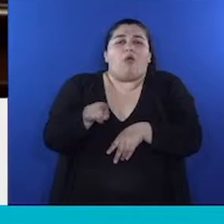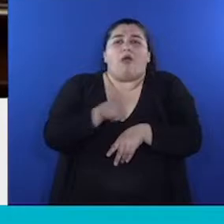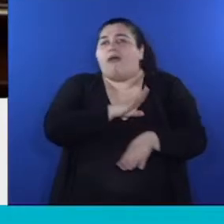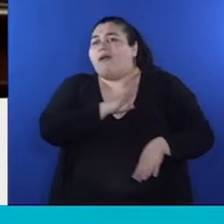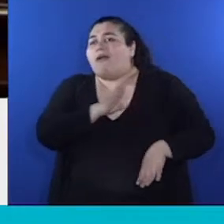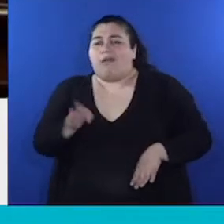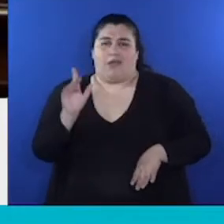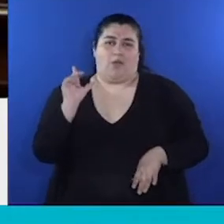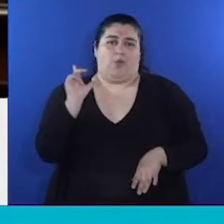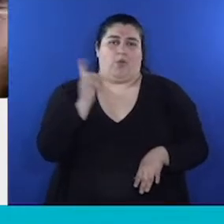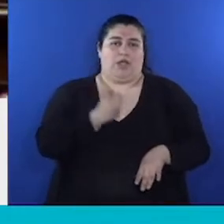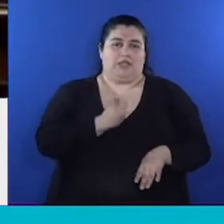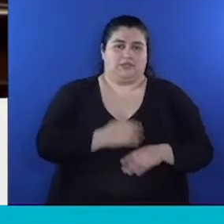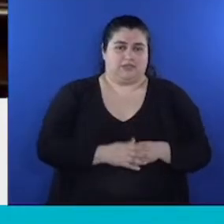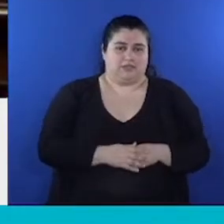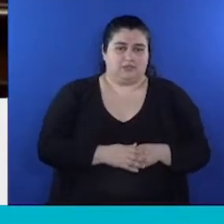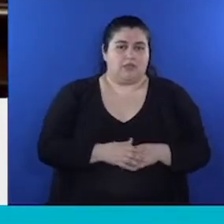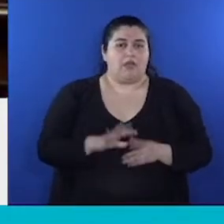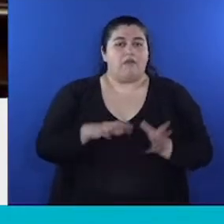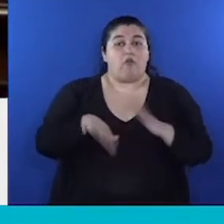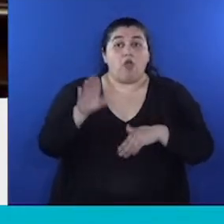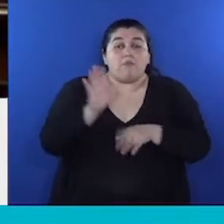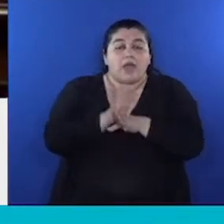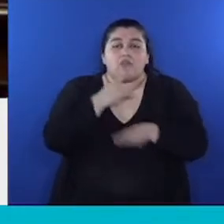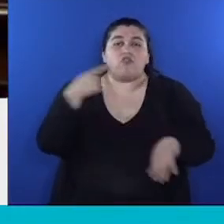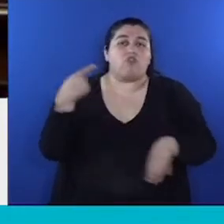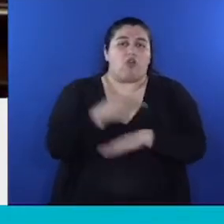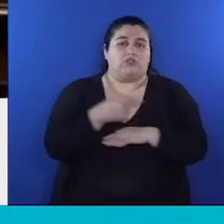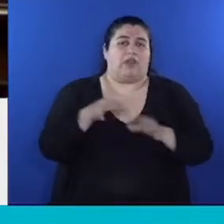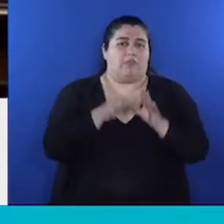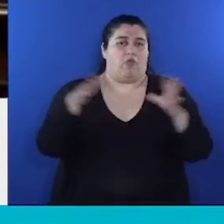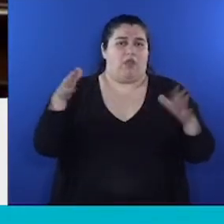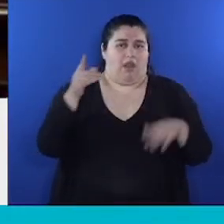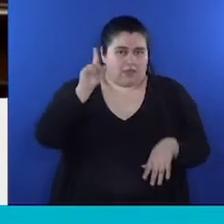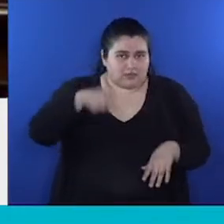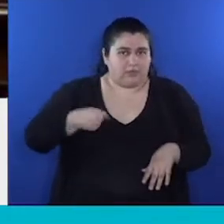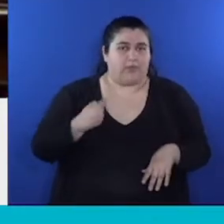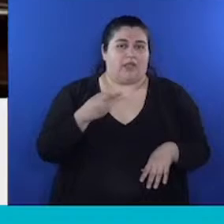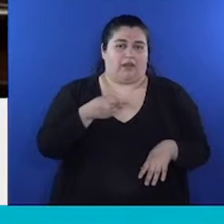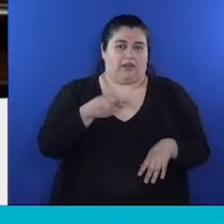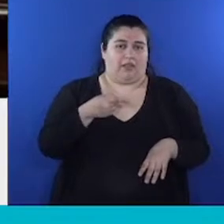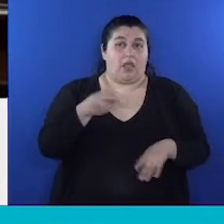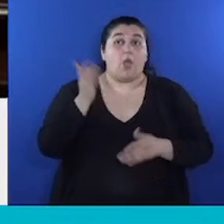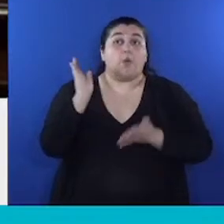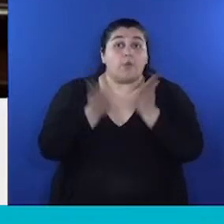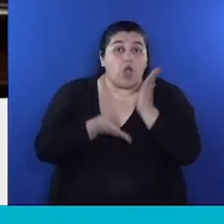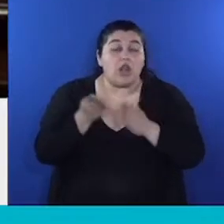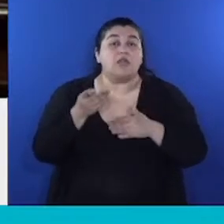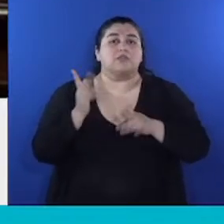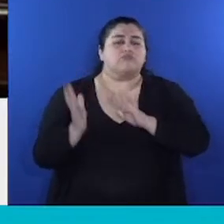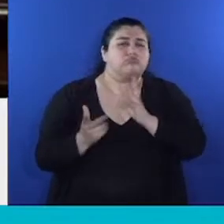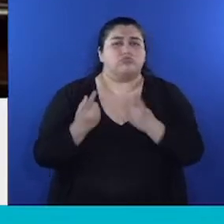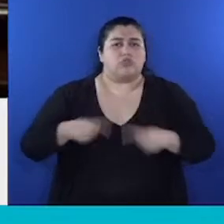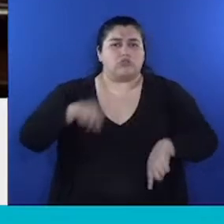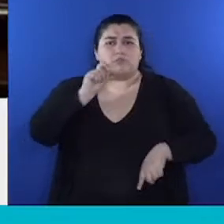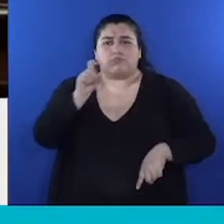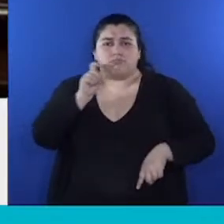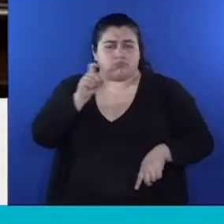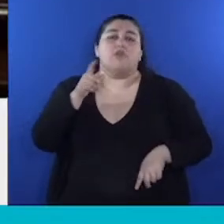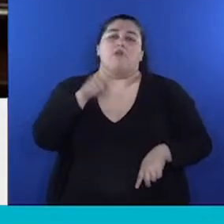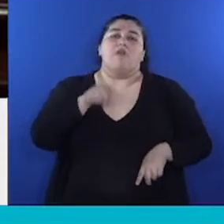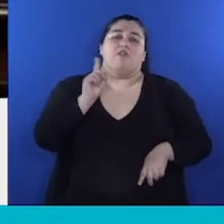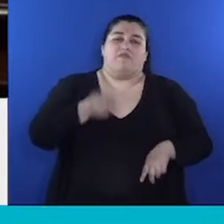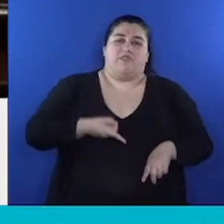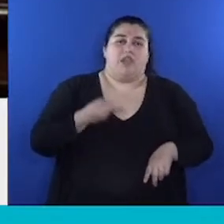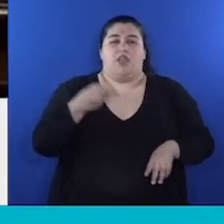que conspira contra la democracia, porque ¿sabe qué, presidente? La impunidad y la violencia conspiran contra la democracia. La impunidad